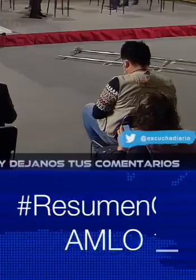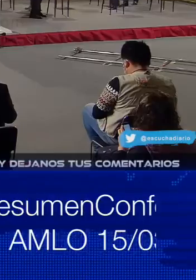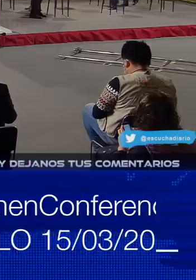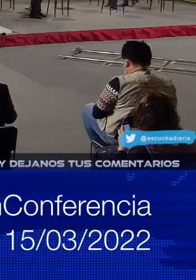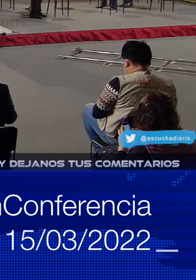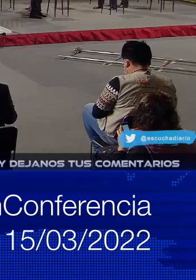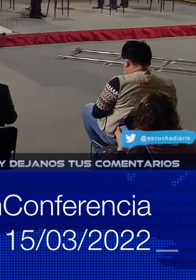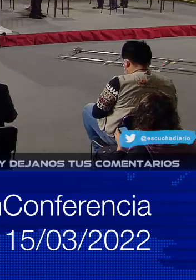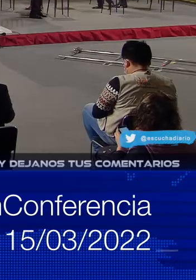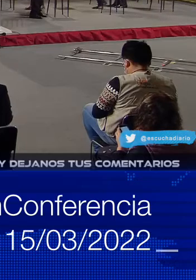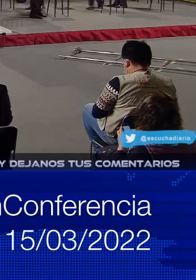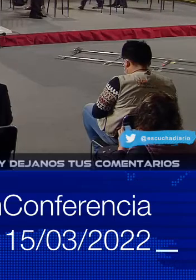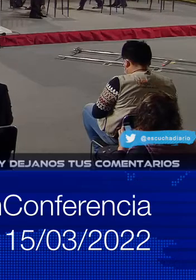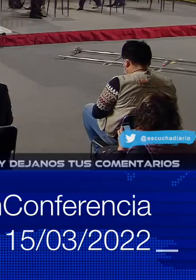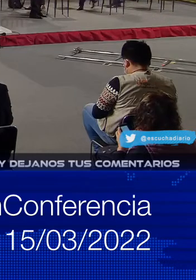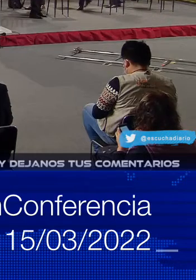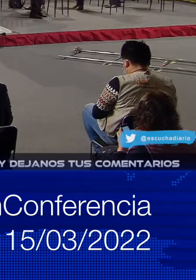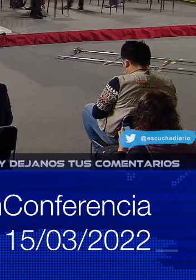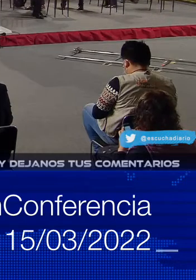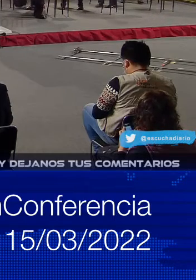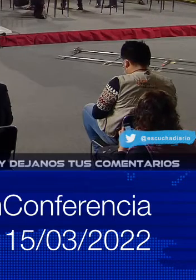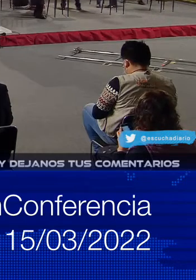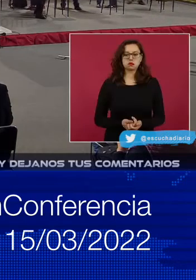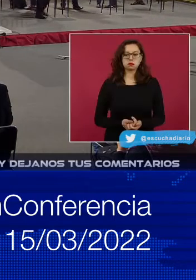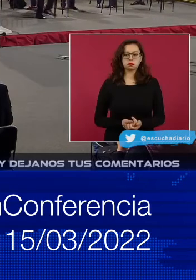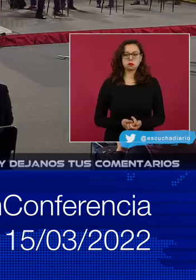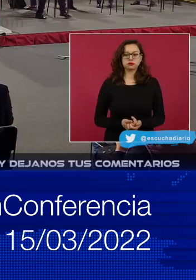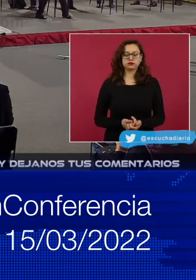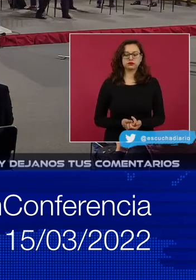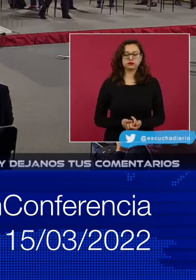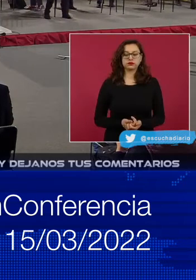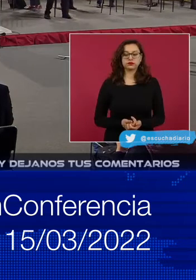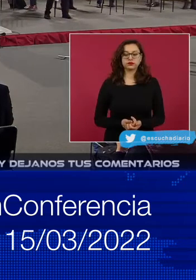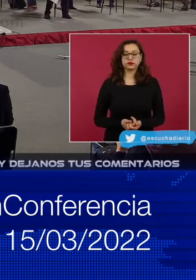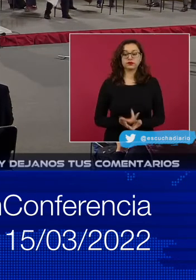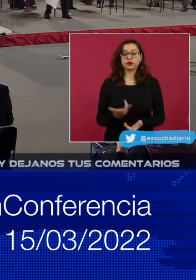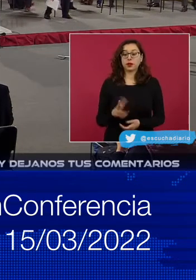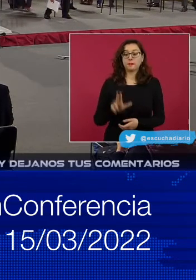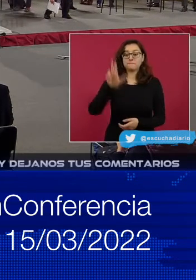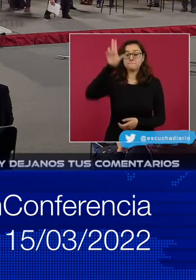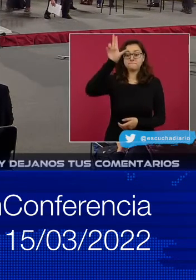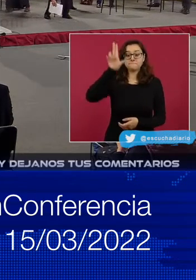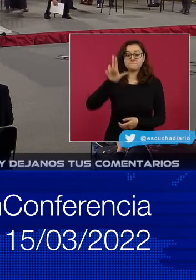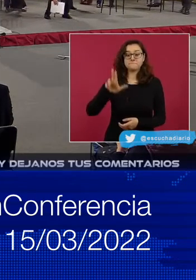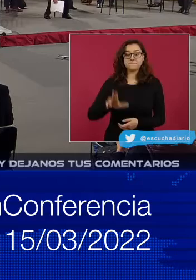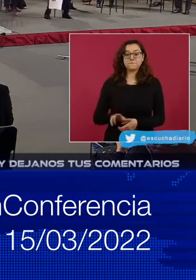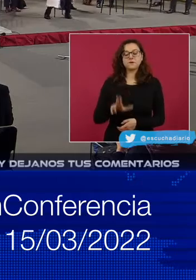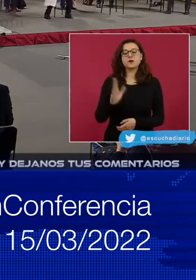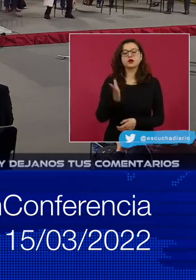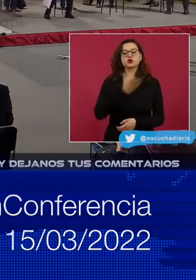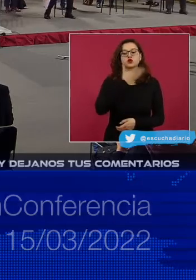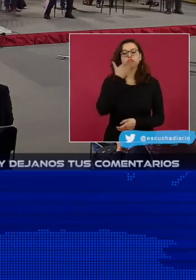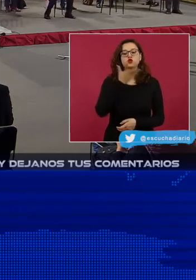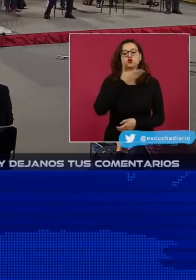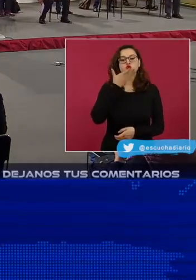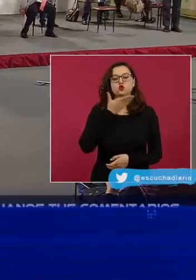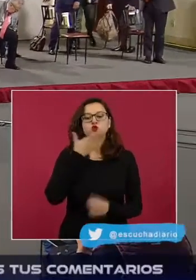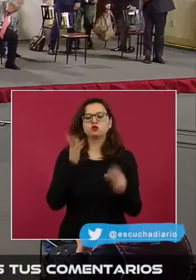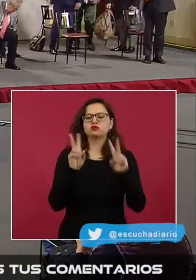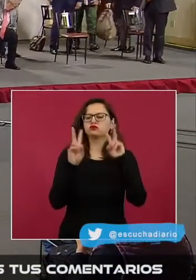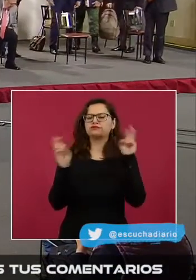Vamos a informar, como todos los martes, sobre la situación de la